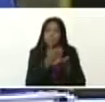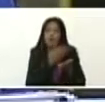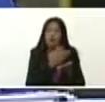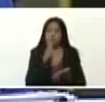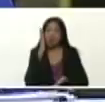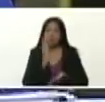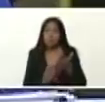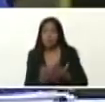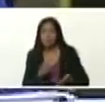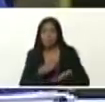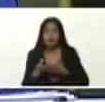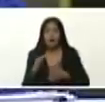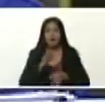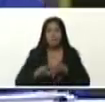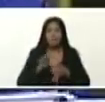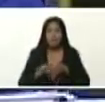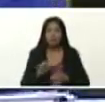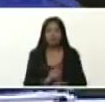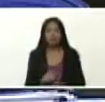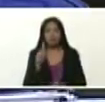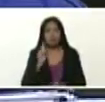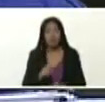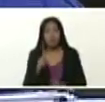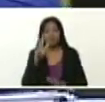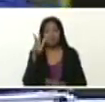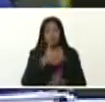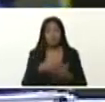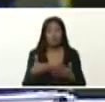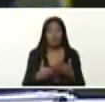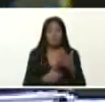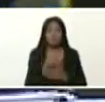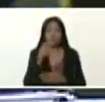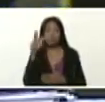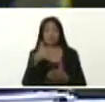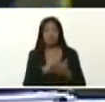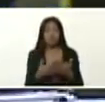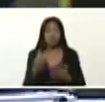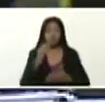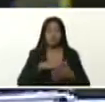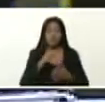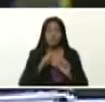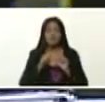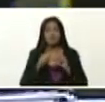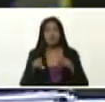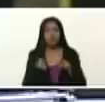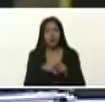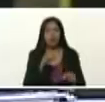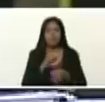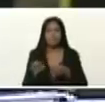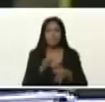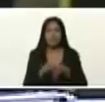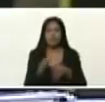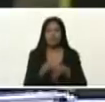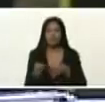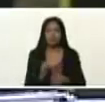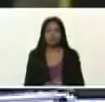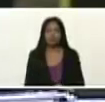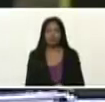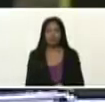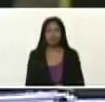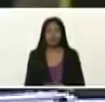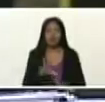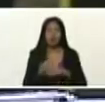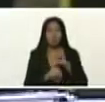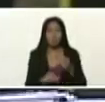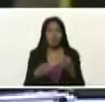pac por Petro. Tenemos 3 millones, más de 3 millones de ahorristas fijos en Petro, que han